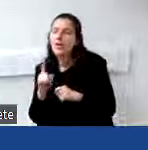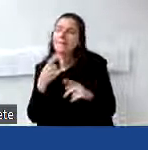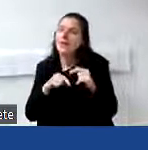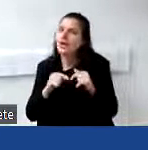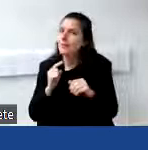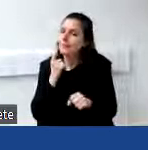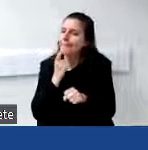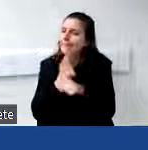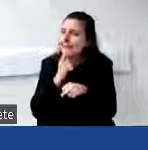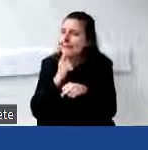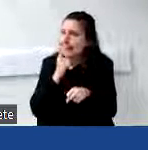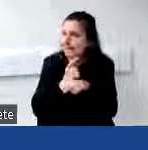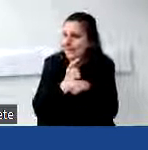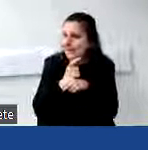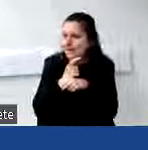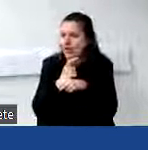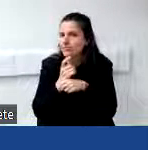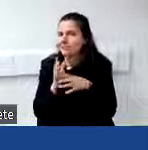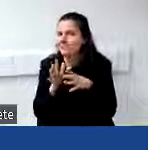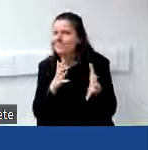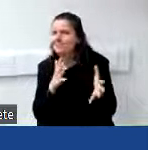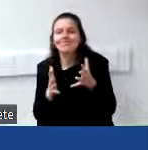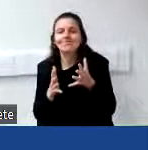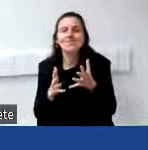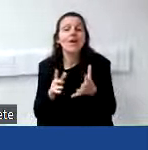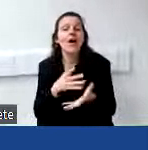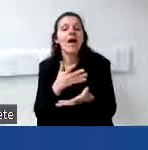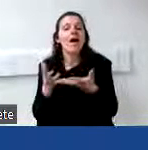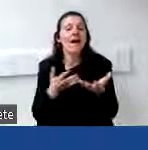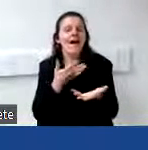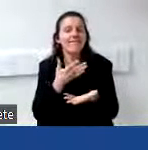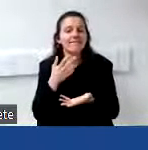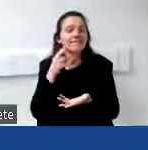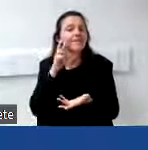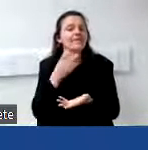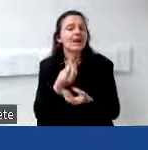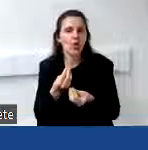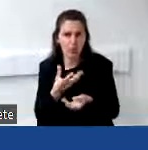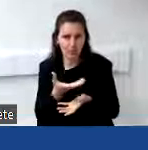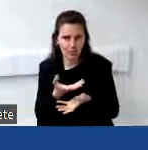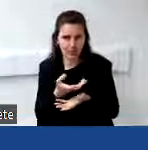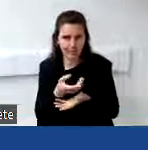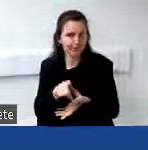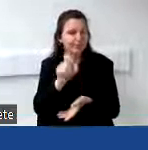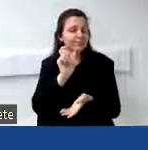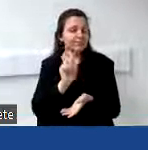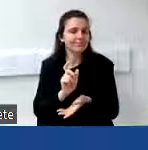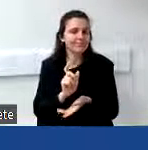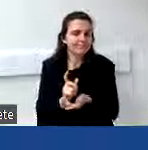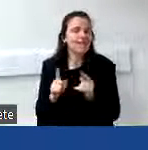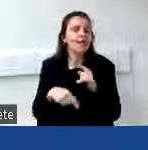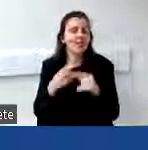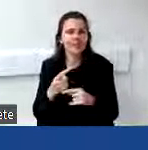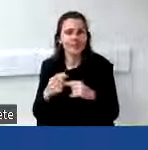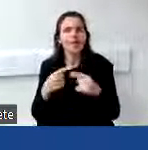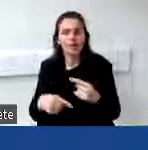primero hay que sondear, no hay que tratarlo de forma infantil ya desde el vamos, ¿tá? Entonces, por ejemplo, si viene